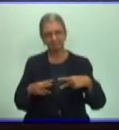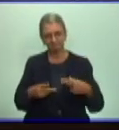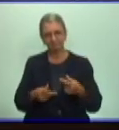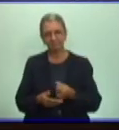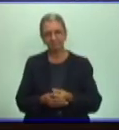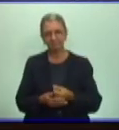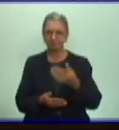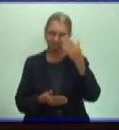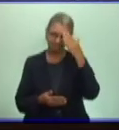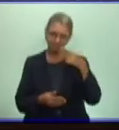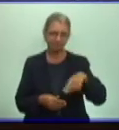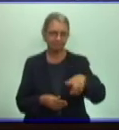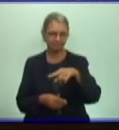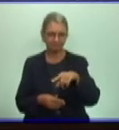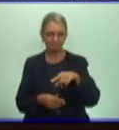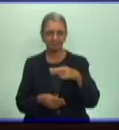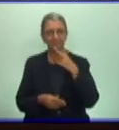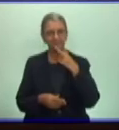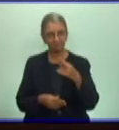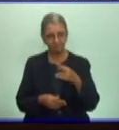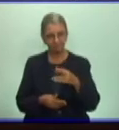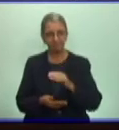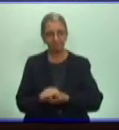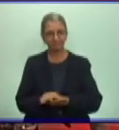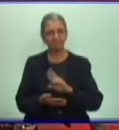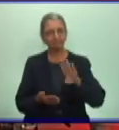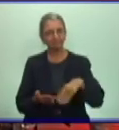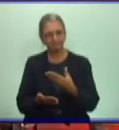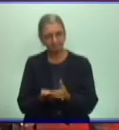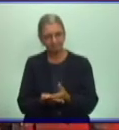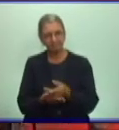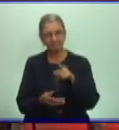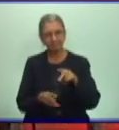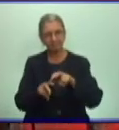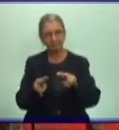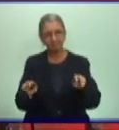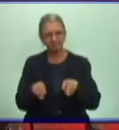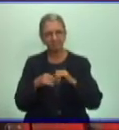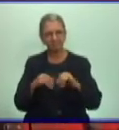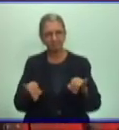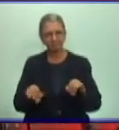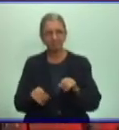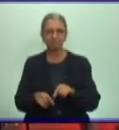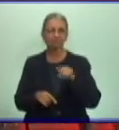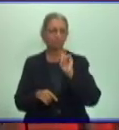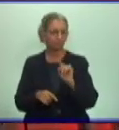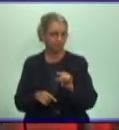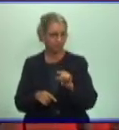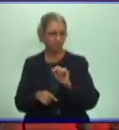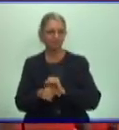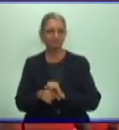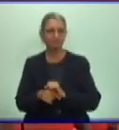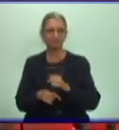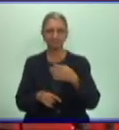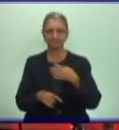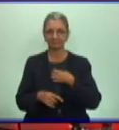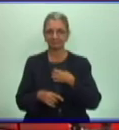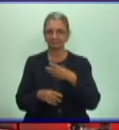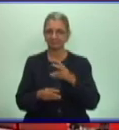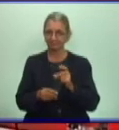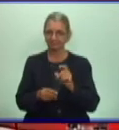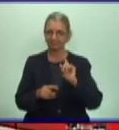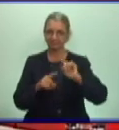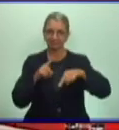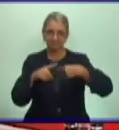Quizás hablando de resultados, sería muy bueno proponer ese tipo de panel informativo. Usted tenga en cuenta que mañana estaremos